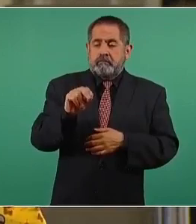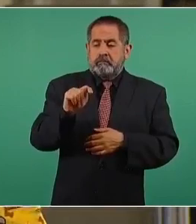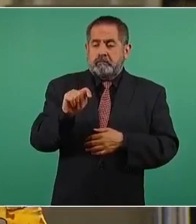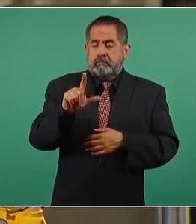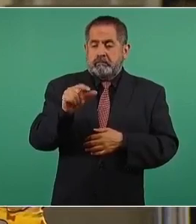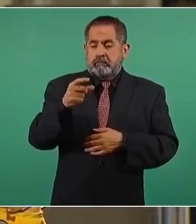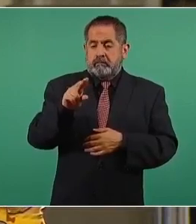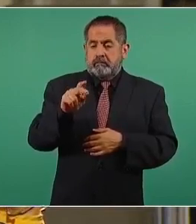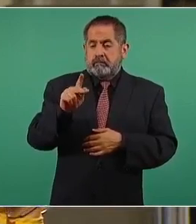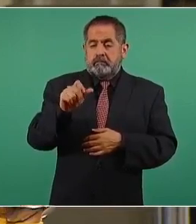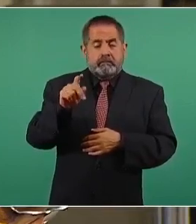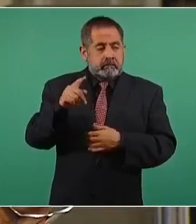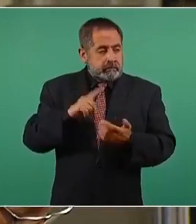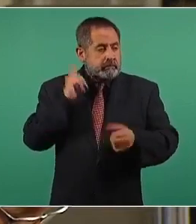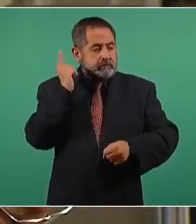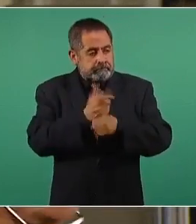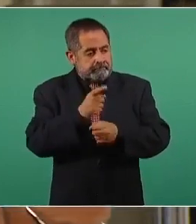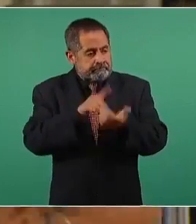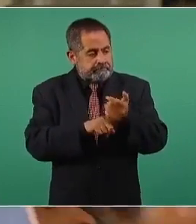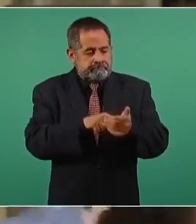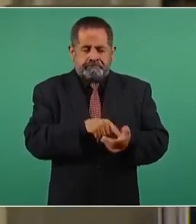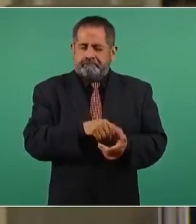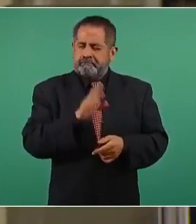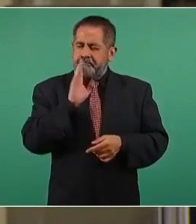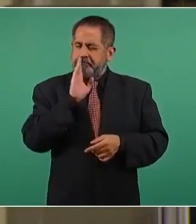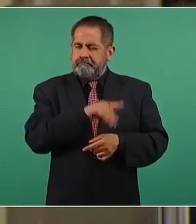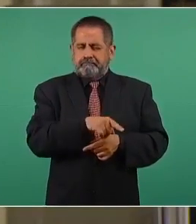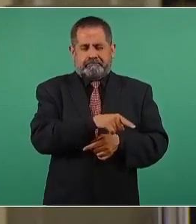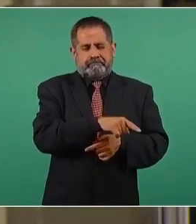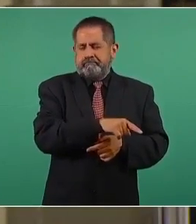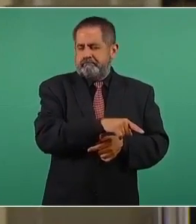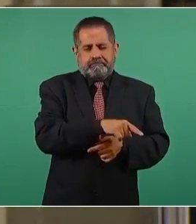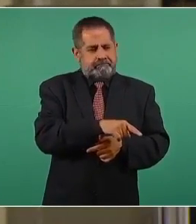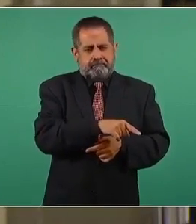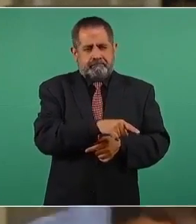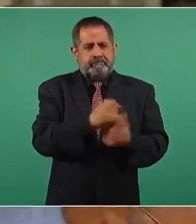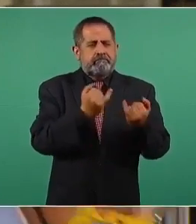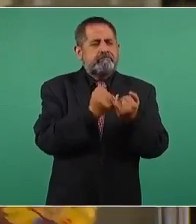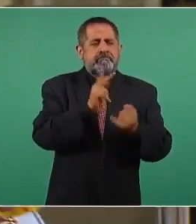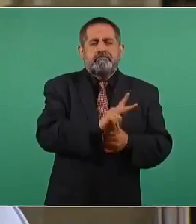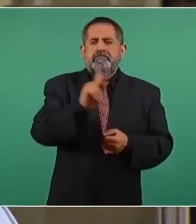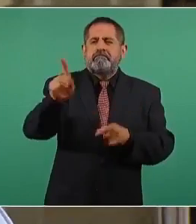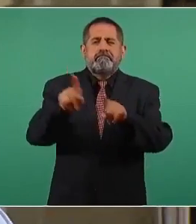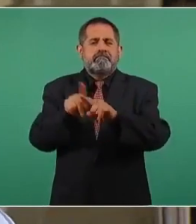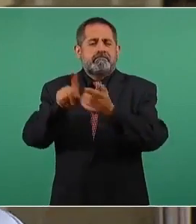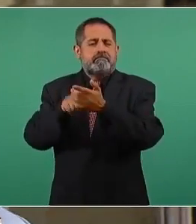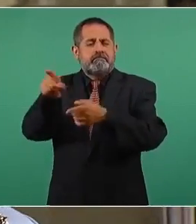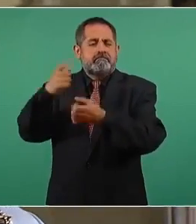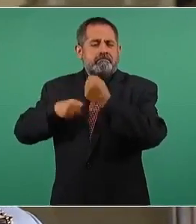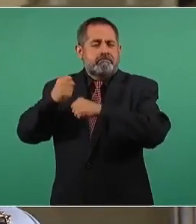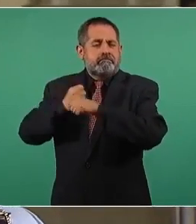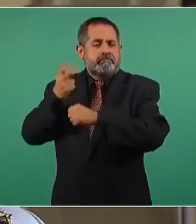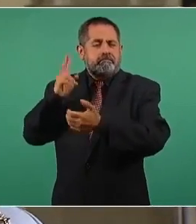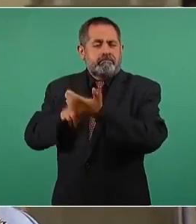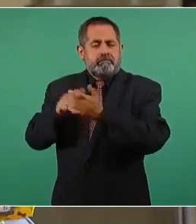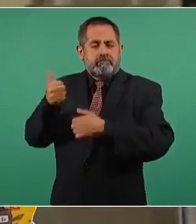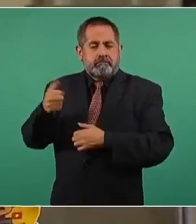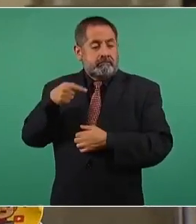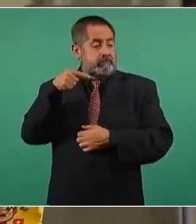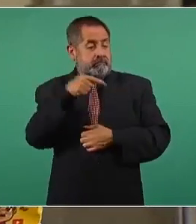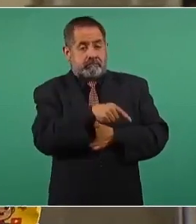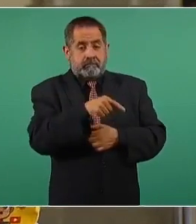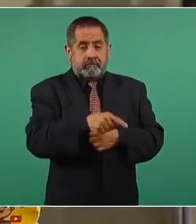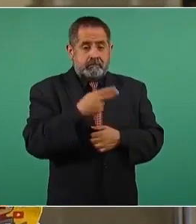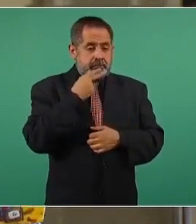donde se encontró una anomalía similar a la que le aplicaron a usted en el 2006. Se utilizó